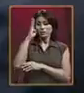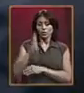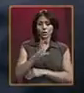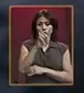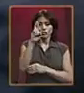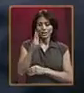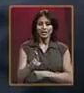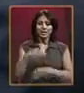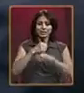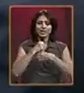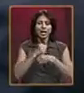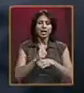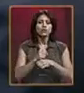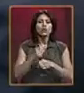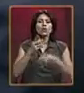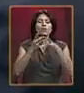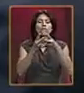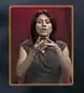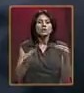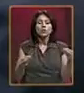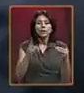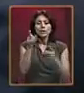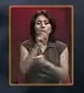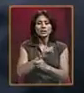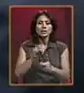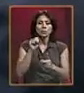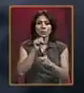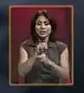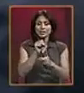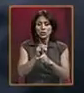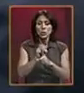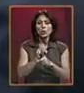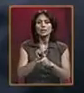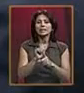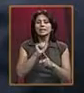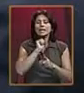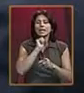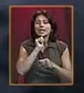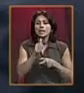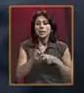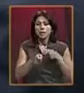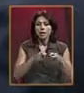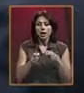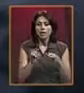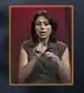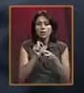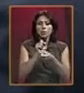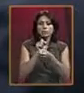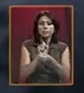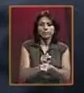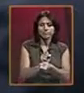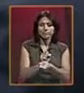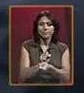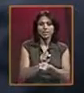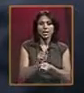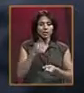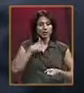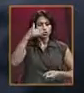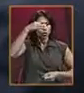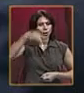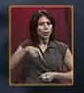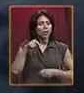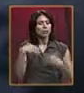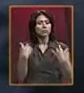punto que se había vuelto un poco inmanejable y que estaba como amarrado, ¿verdad? En ese sentido yo creo que es un